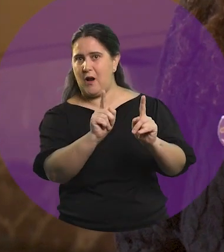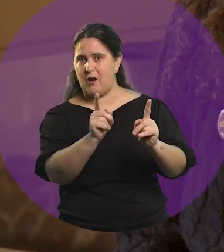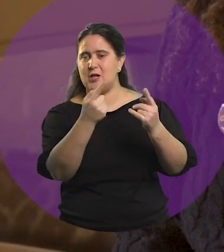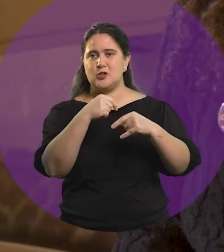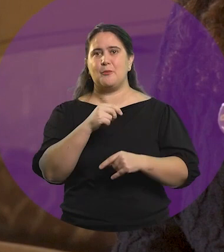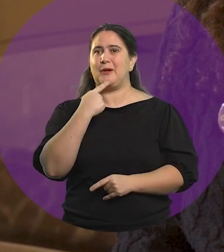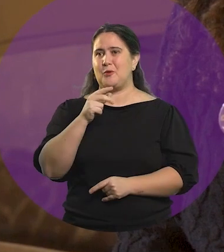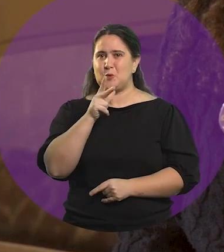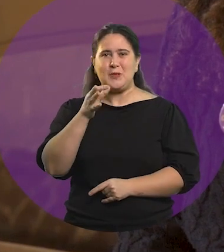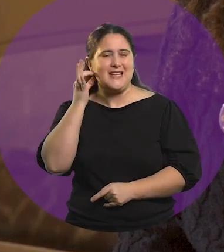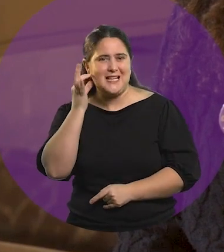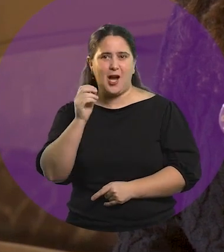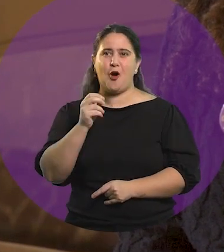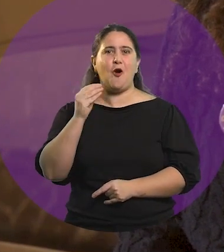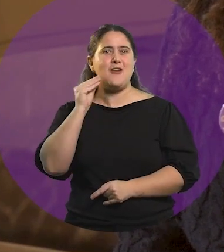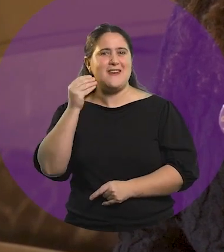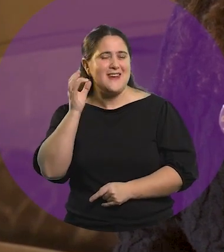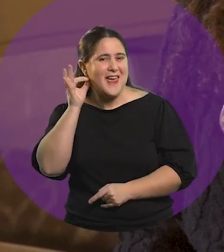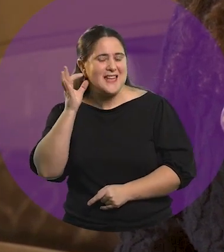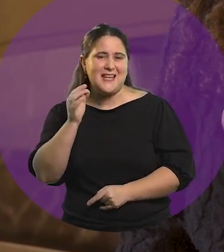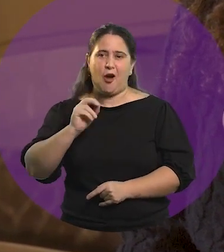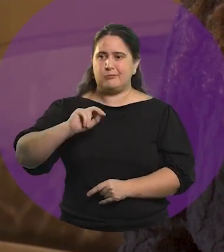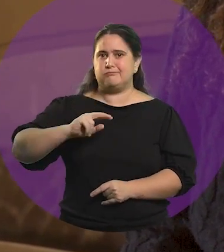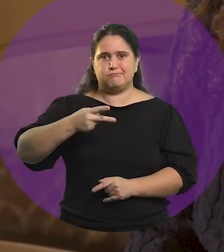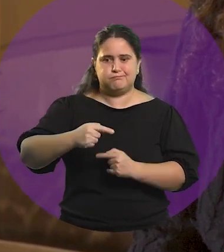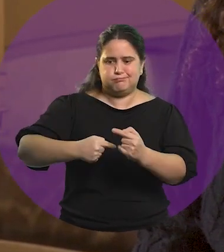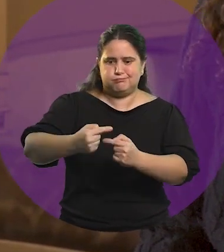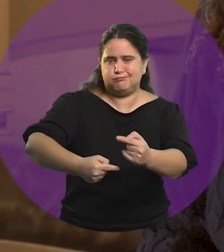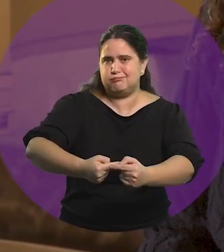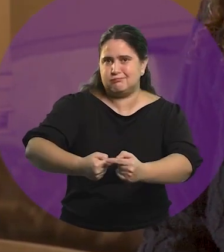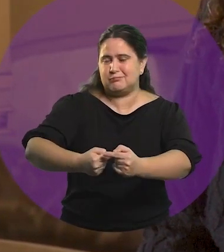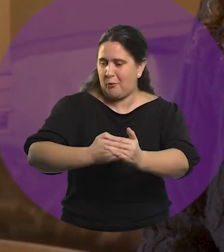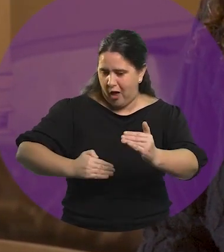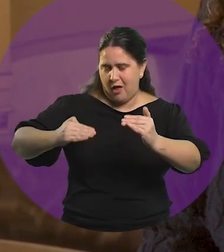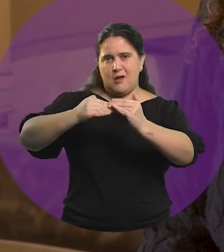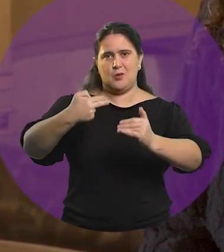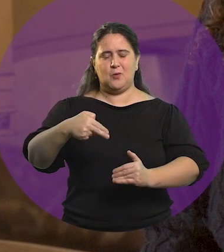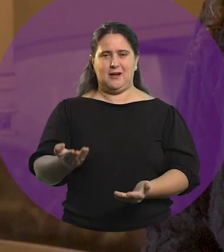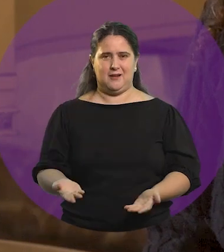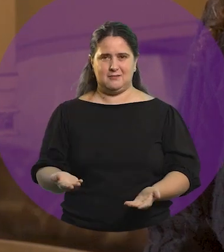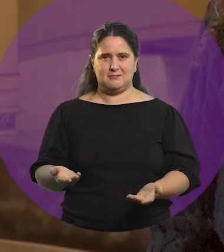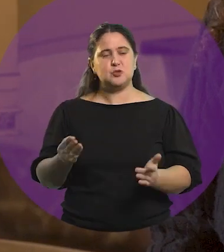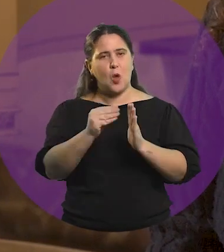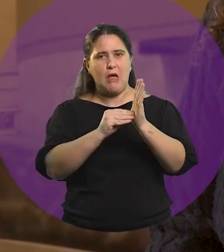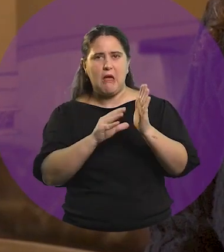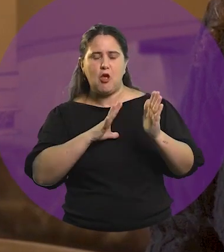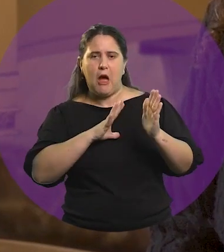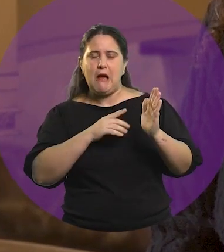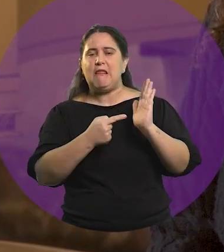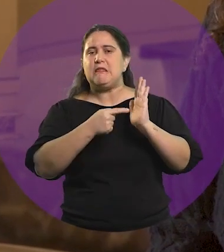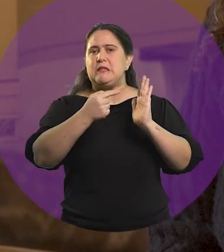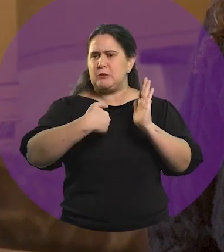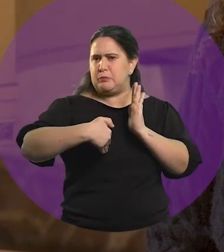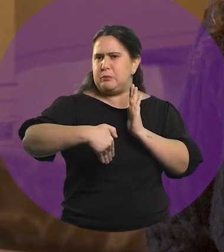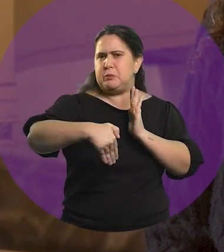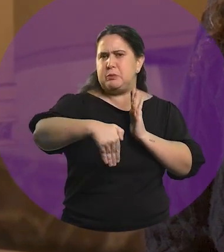que ni nuestras hijas, ni nuestras nietas, ni nuestras bisnietas, ni nuestras tataranietas van a ver la equidad de género, ¿sí? Hay datos del web que